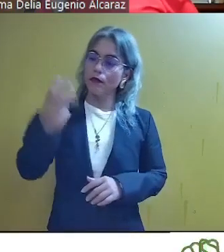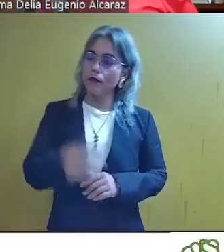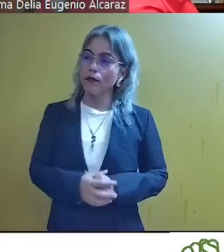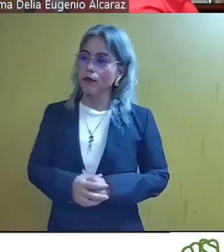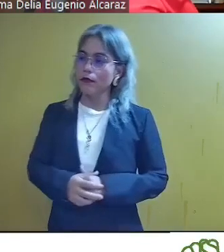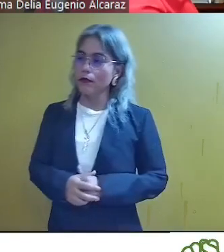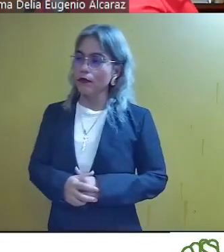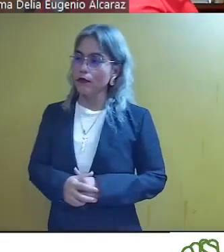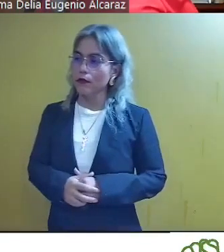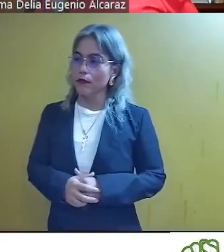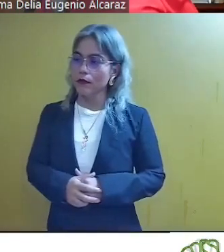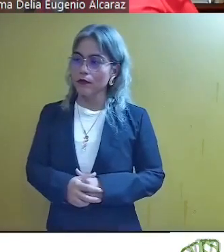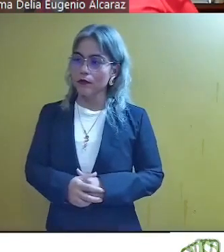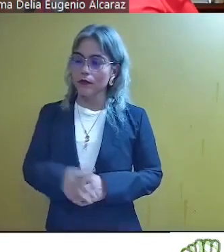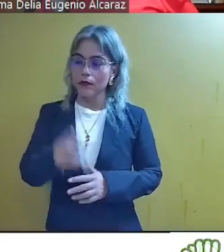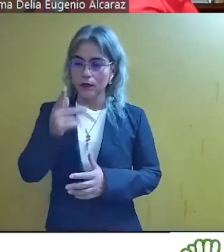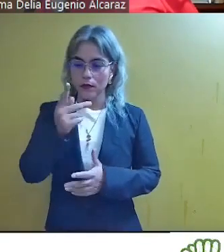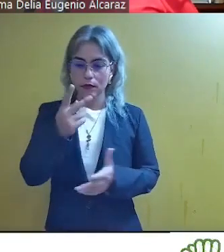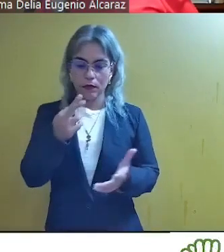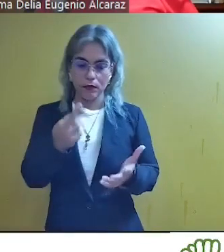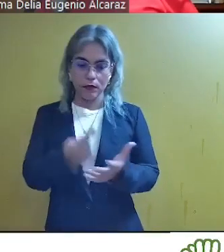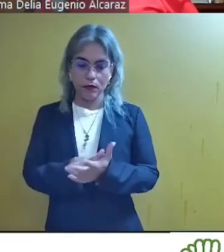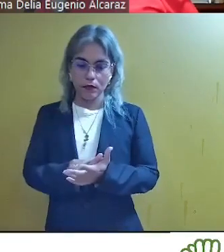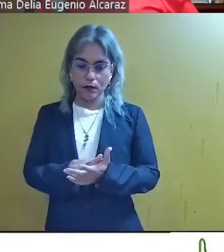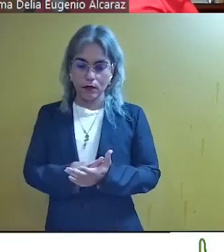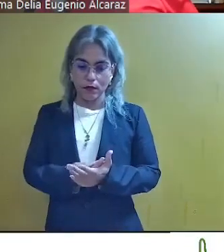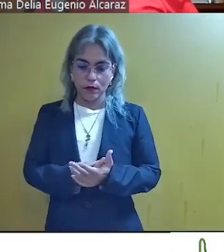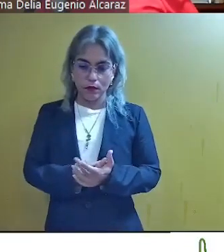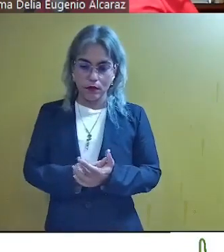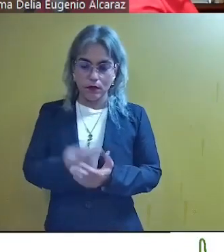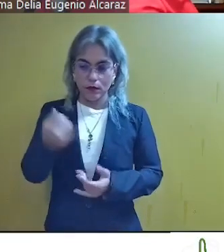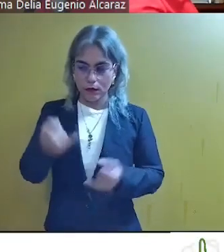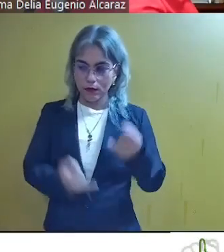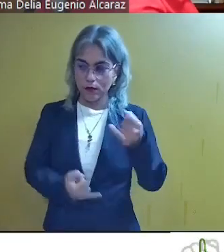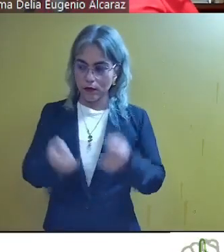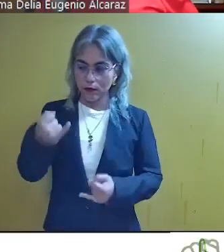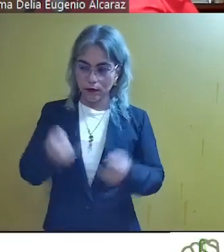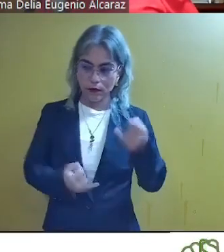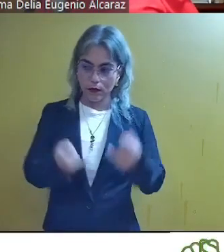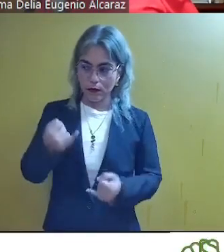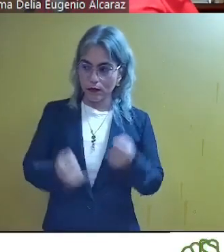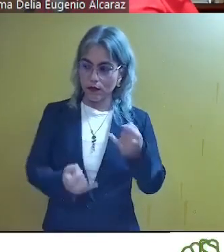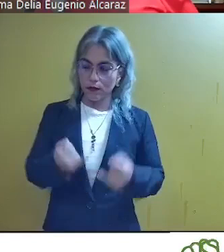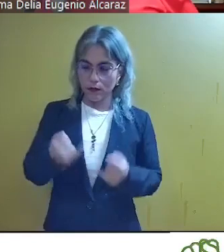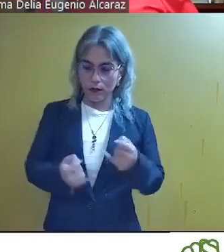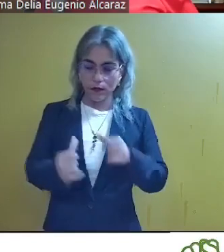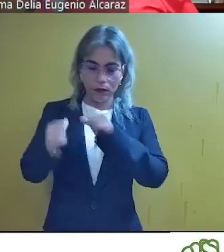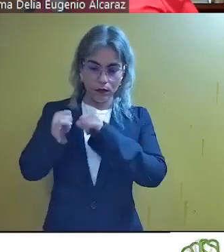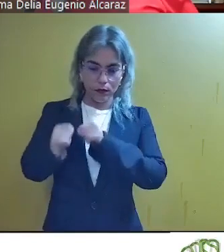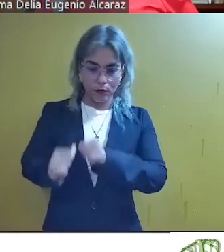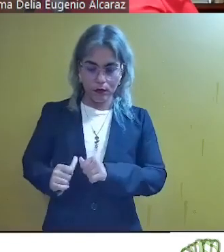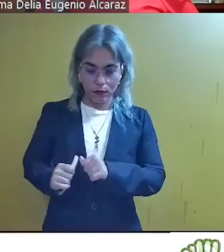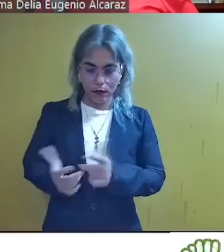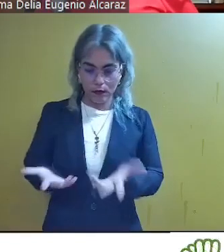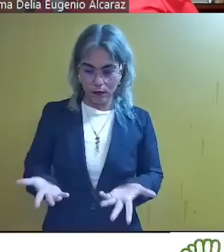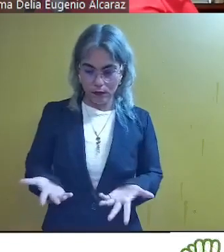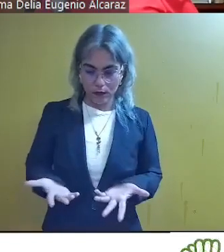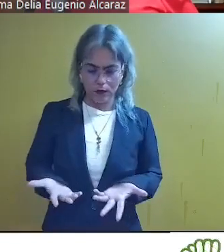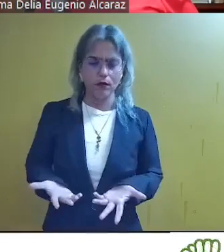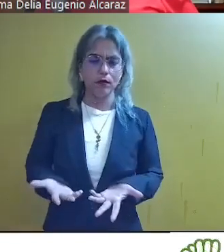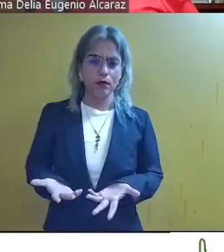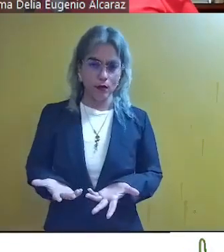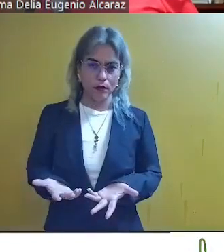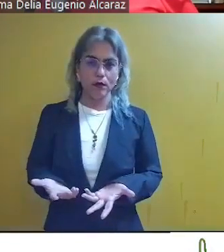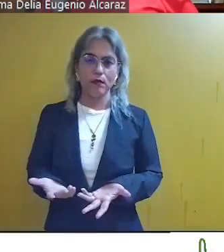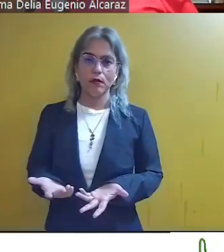El proyecto se sostiene que la imposibilidad jurídica sostenida por la autoridad responsable no es razón suficiente